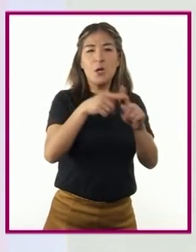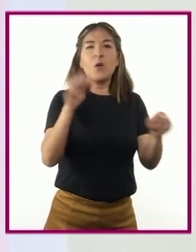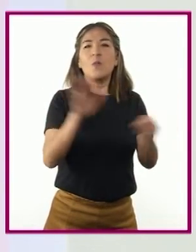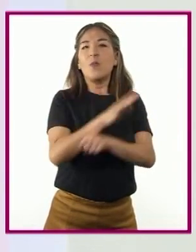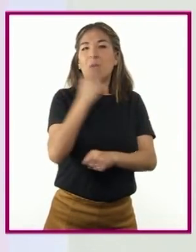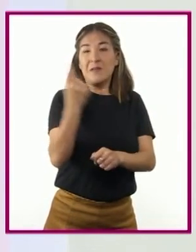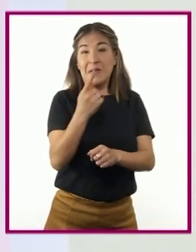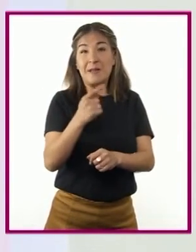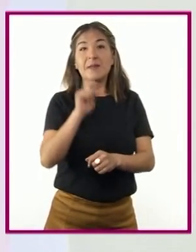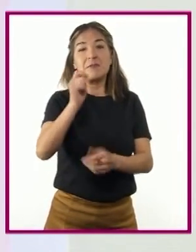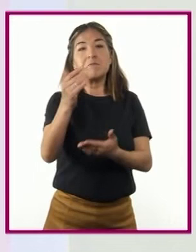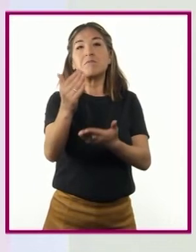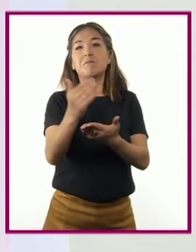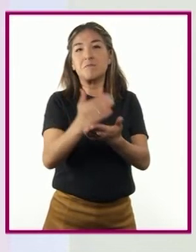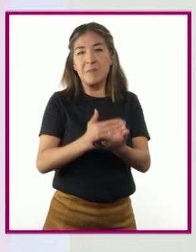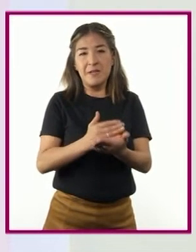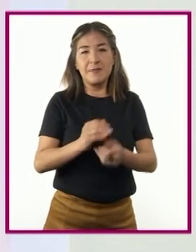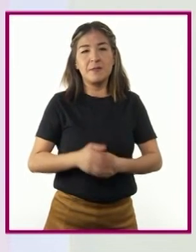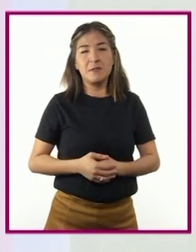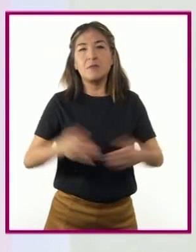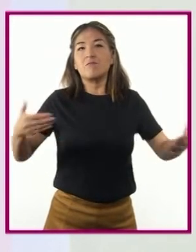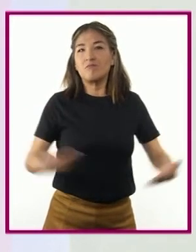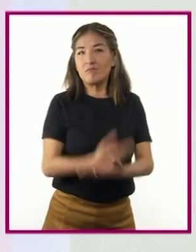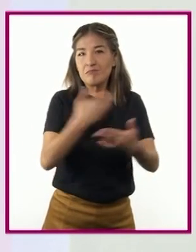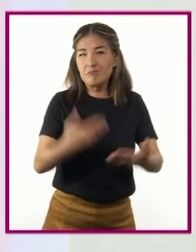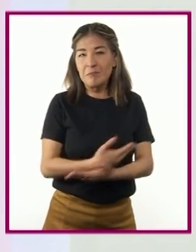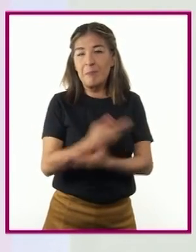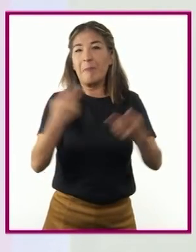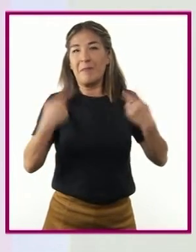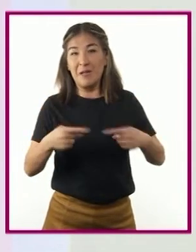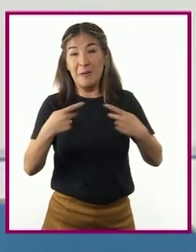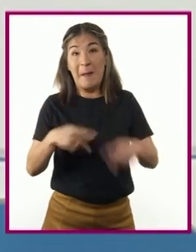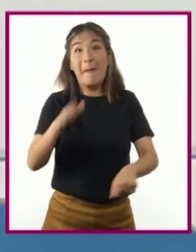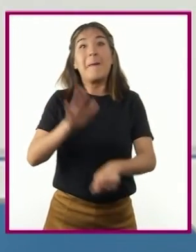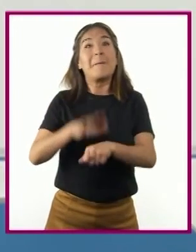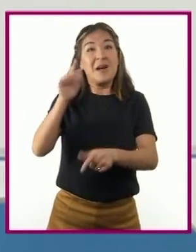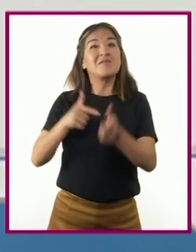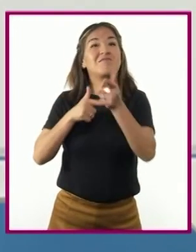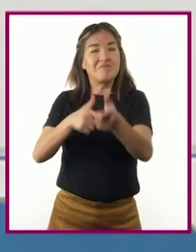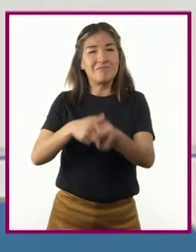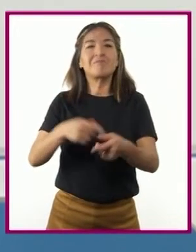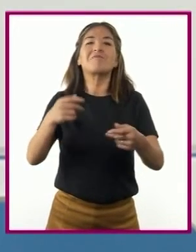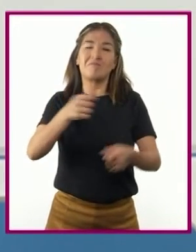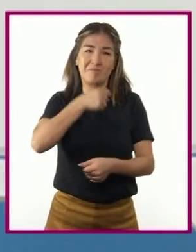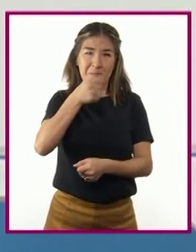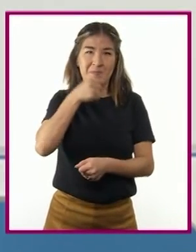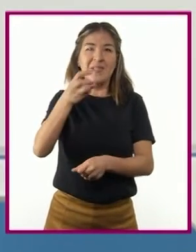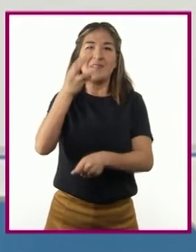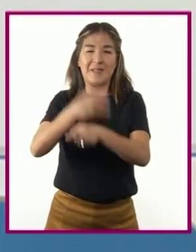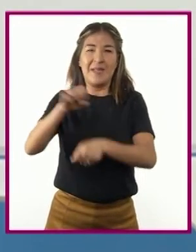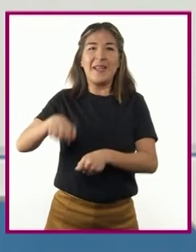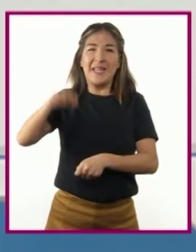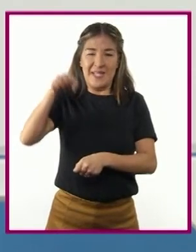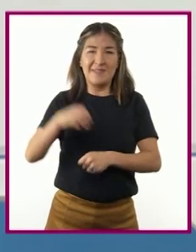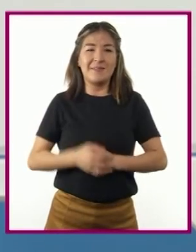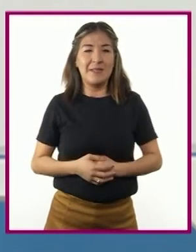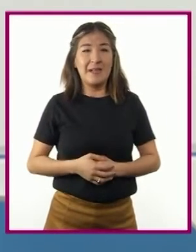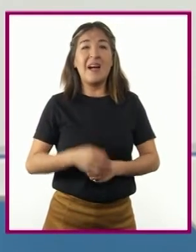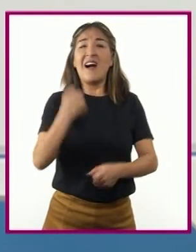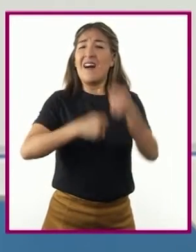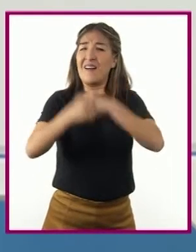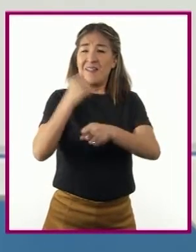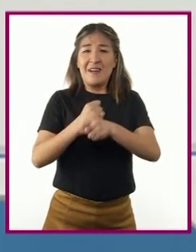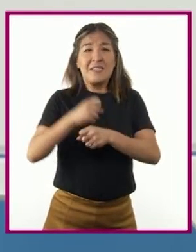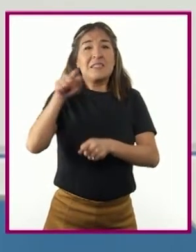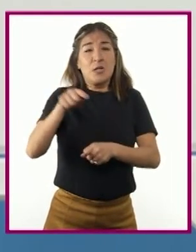ha disminuido el crecimiento de la población y predomina la población adulta mayor. Desde hace muchos años,